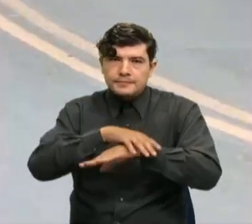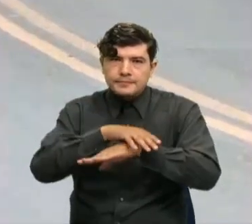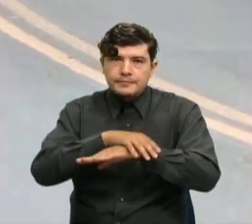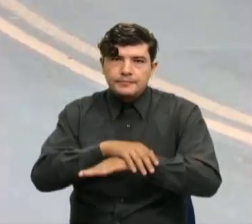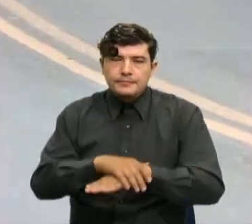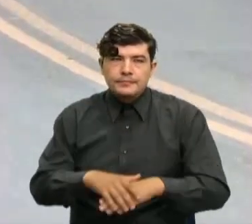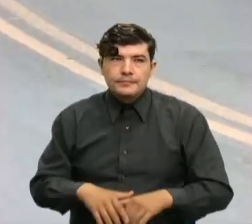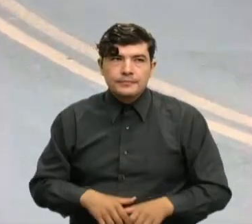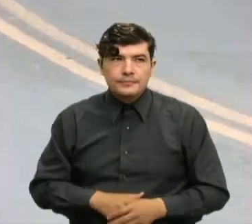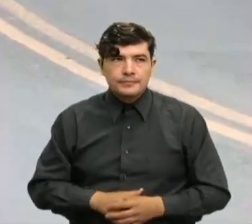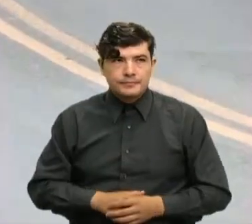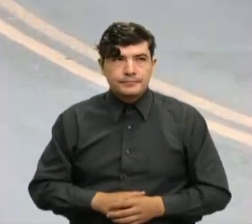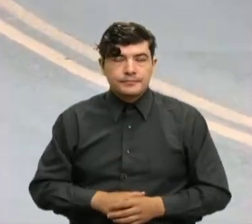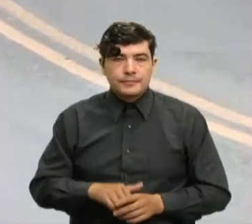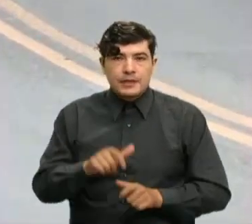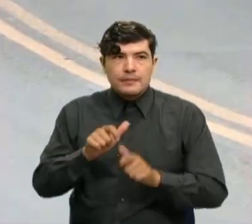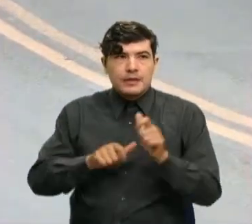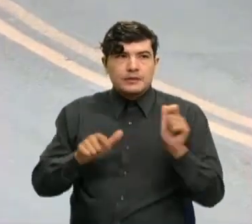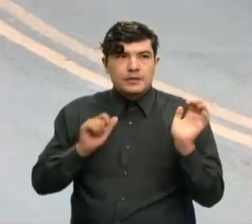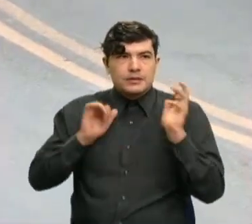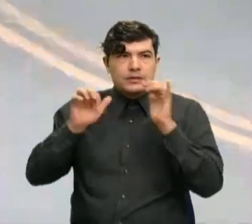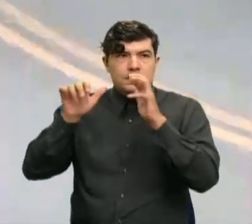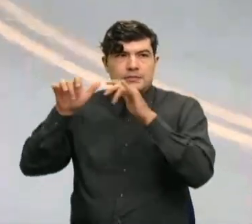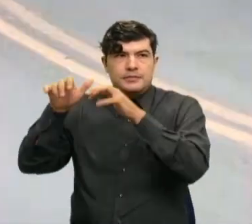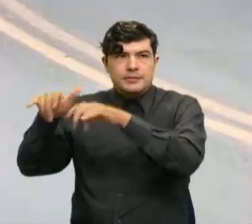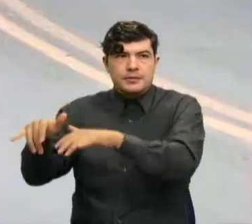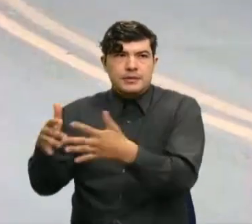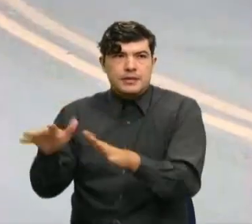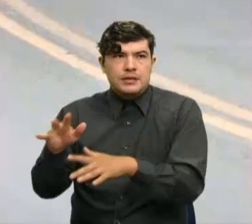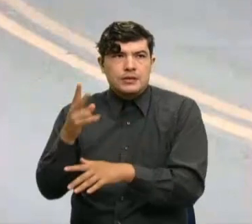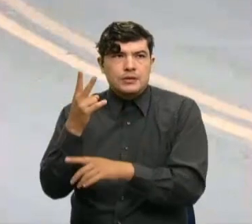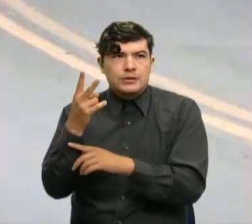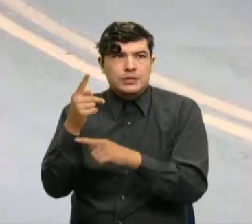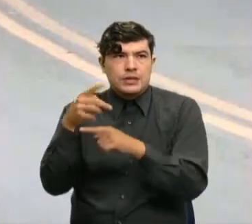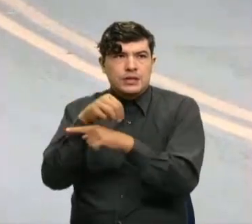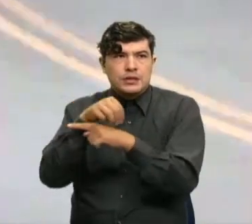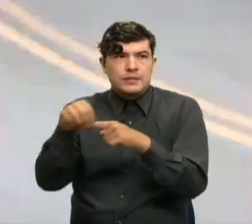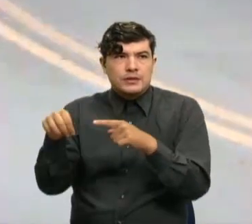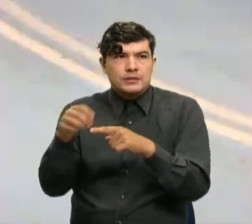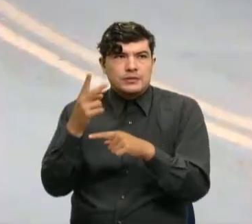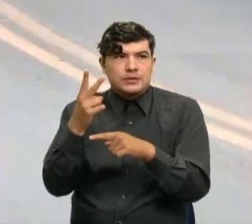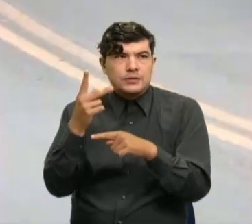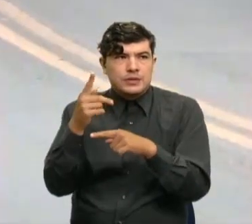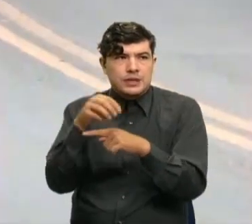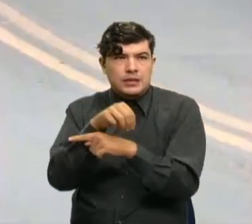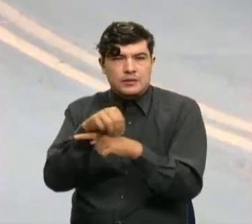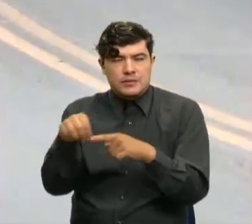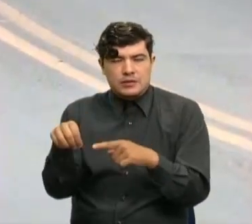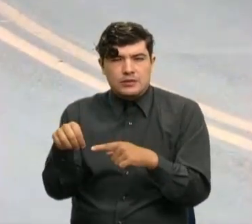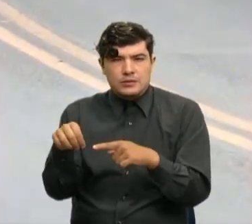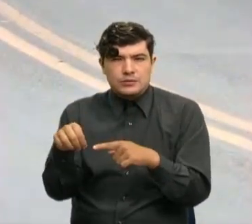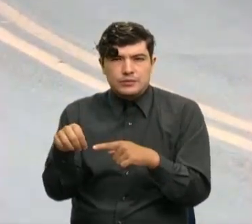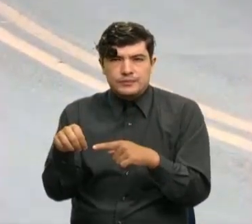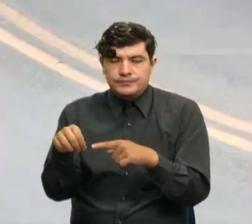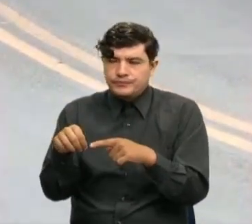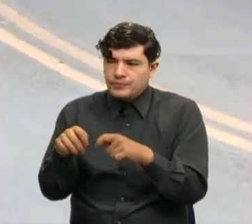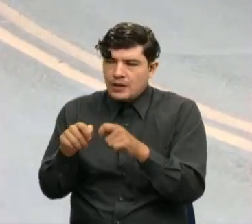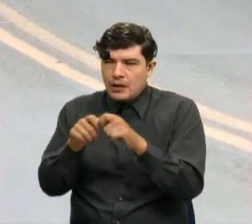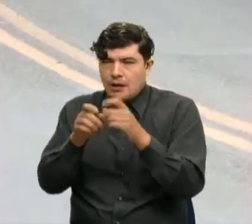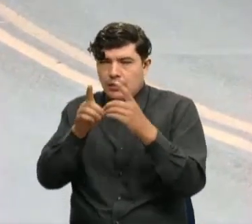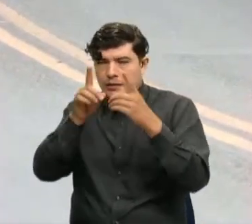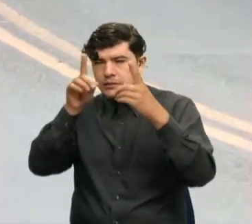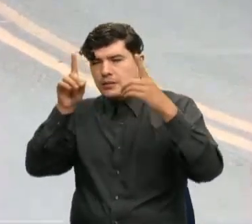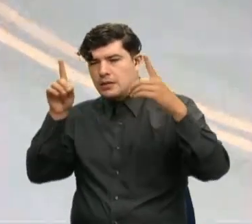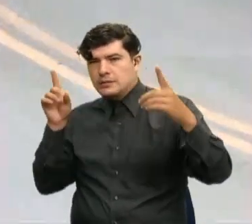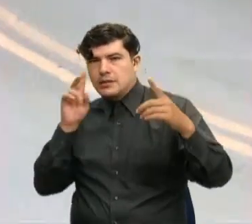dijimos, llegaron a este punto, estaban como 2 kilómetros abajo, pero ahí ustedes logran ver una línea de piedras y también encapuchados. Ahí ven